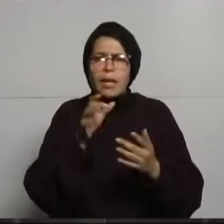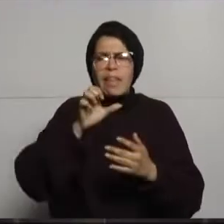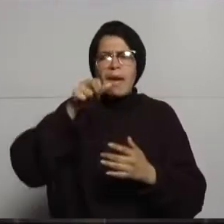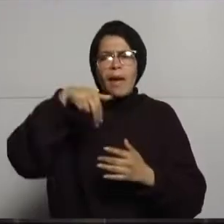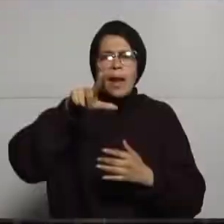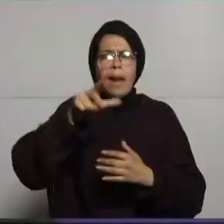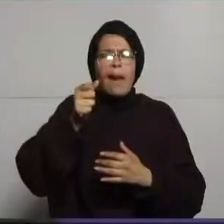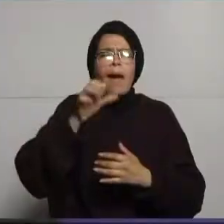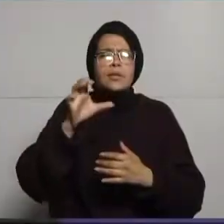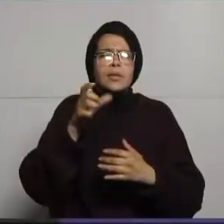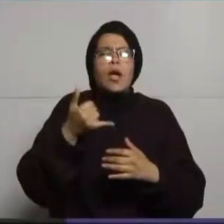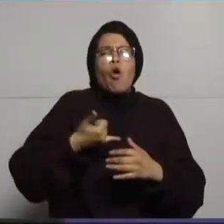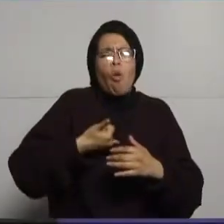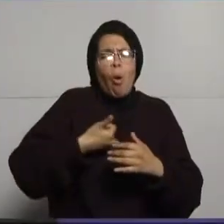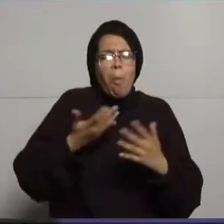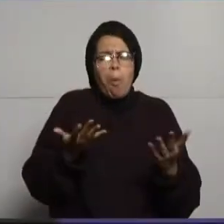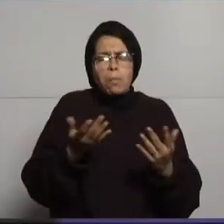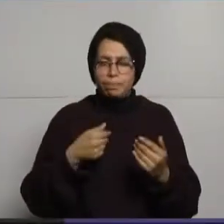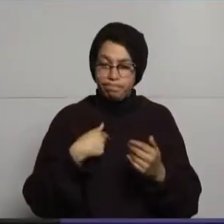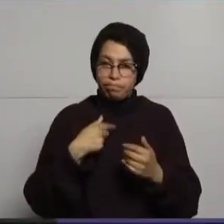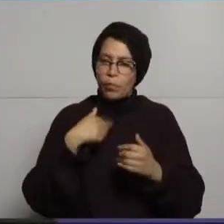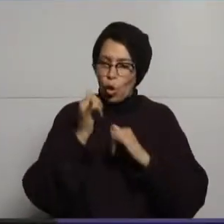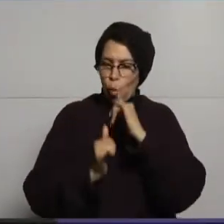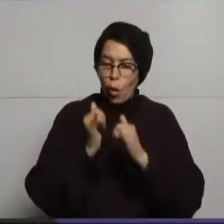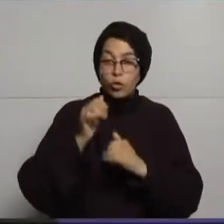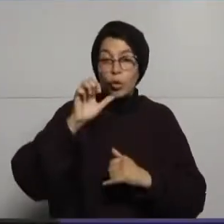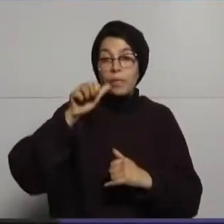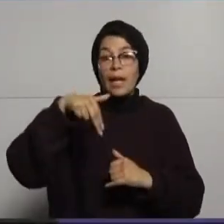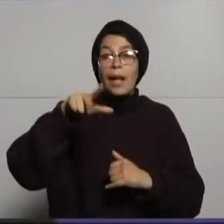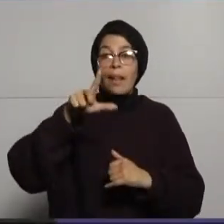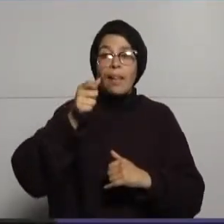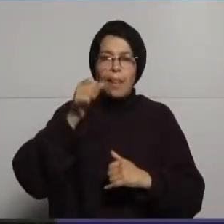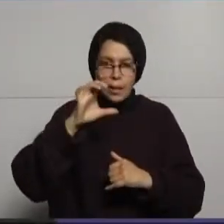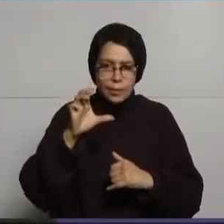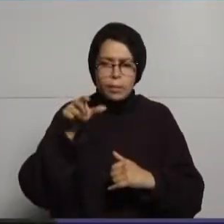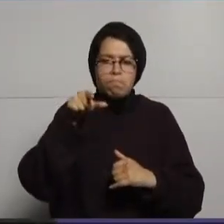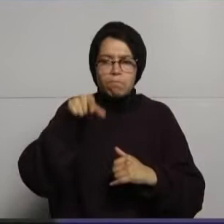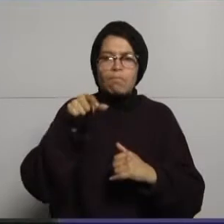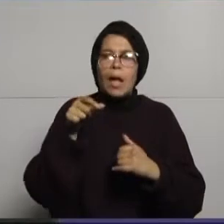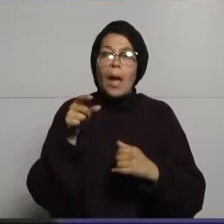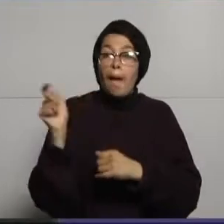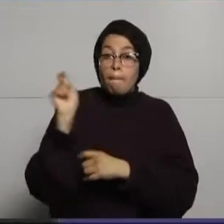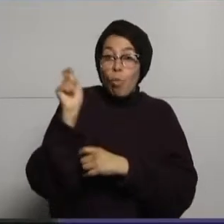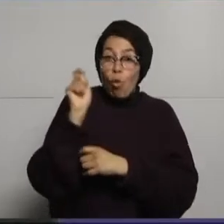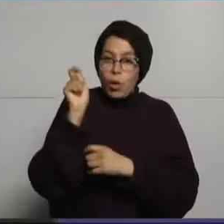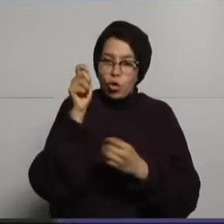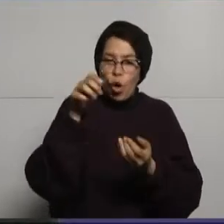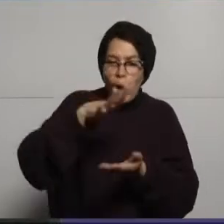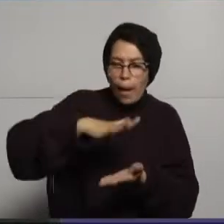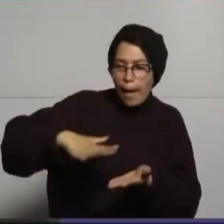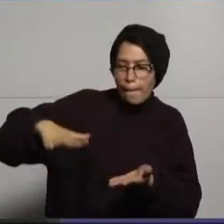Bien. Primero contarle a la audiencia, Enlace es el primer cowork público, es un espacio de